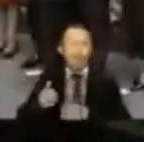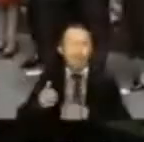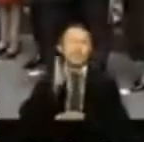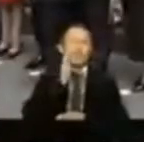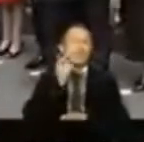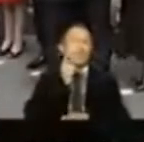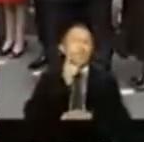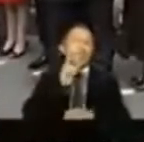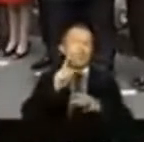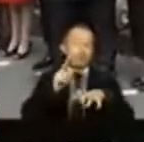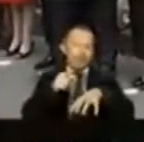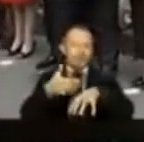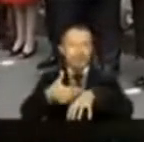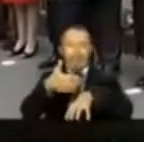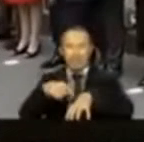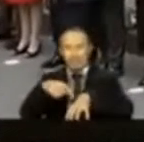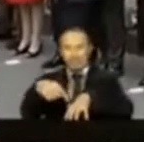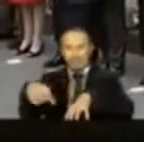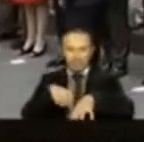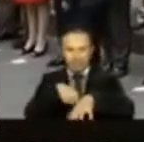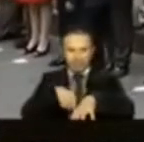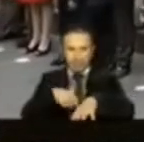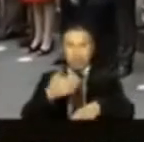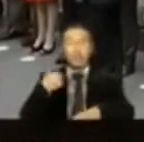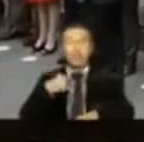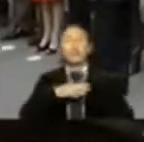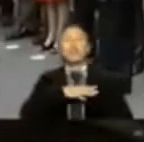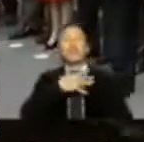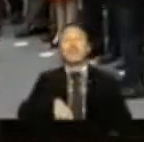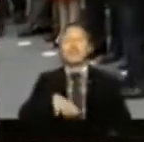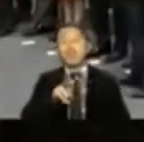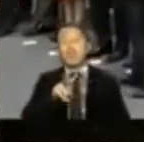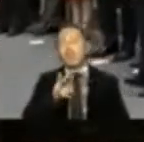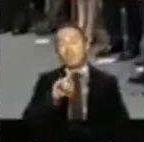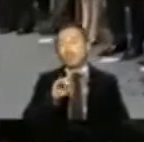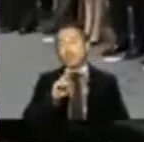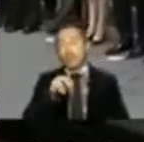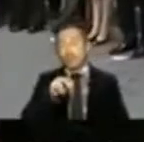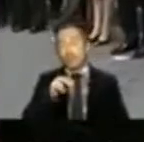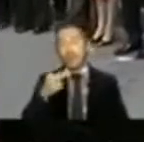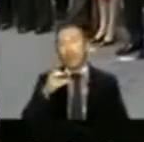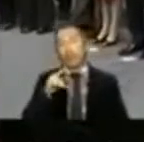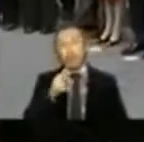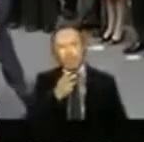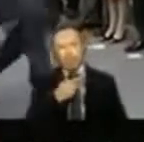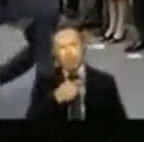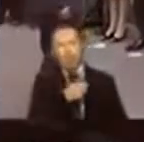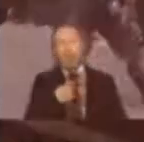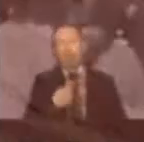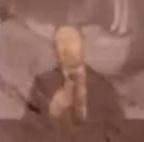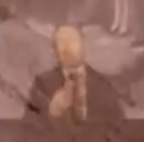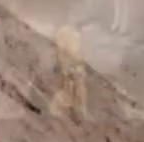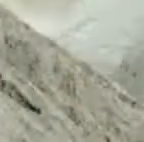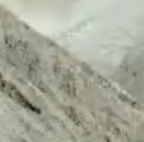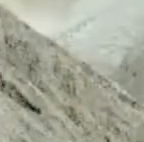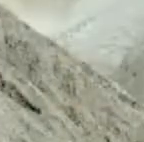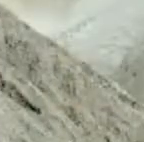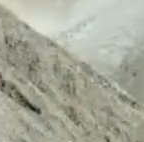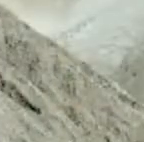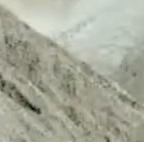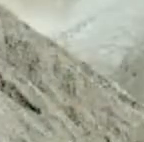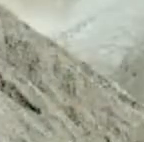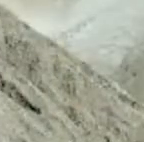el cese a las concesiones de litio, que es un material estratégico para las